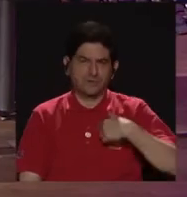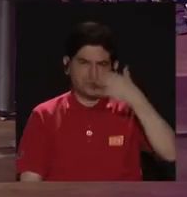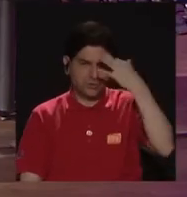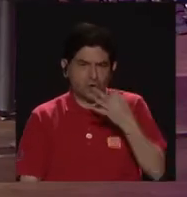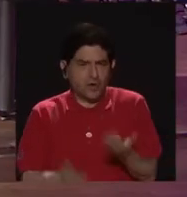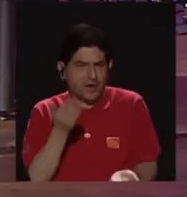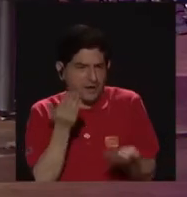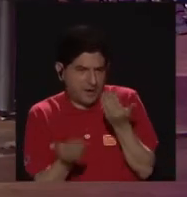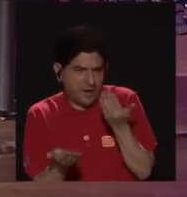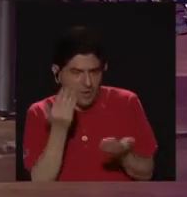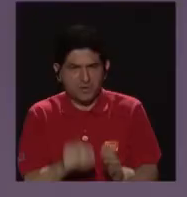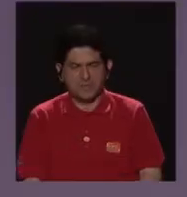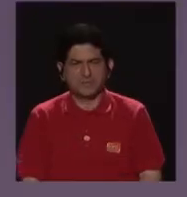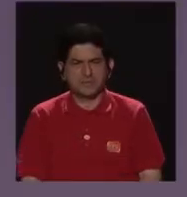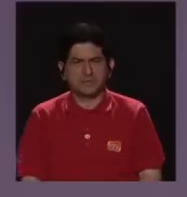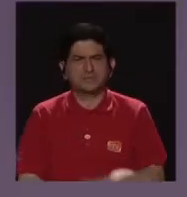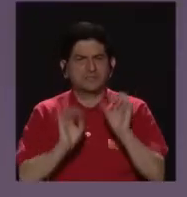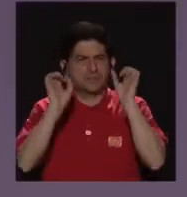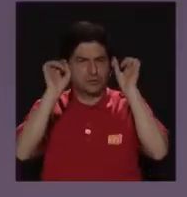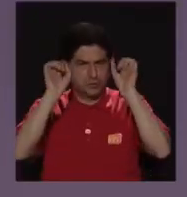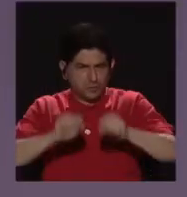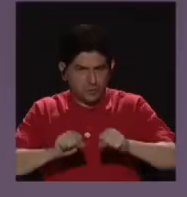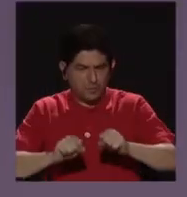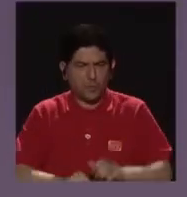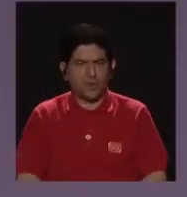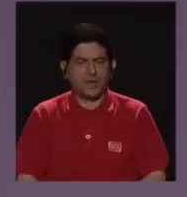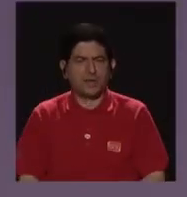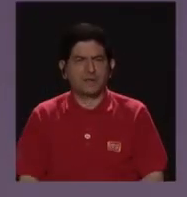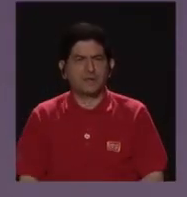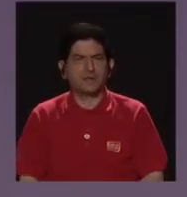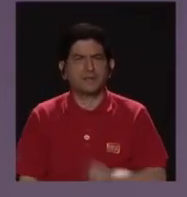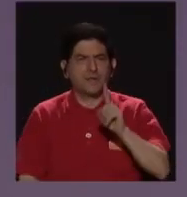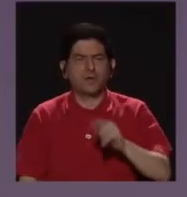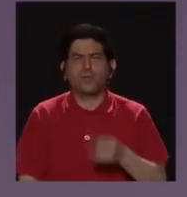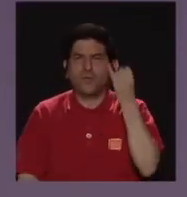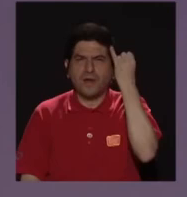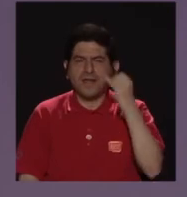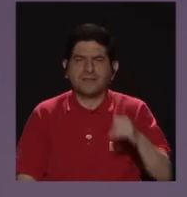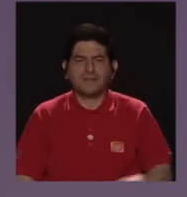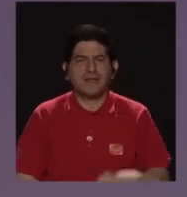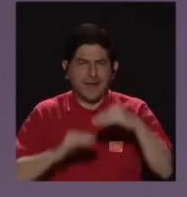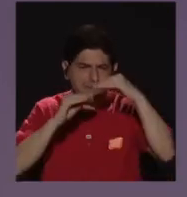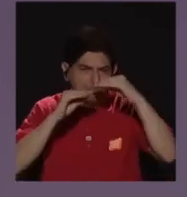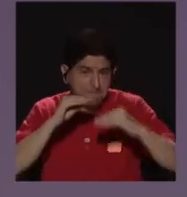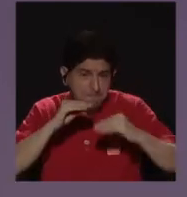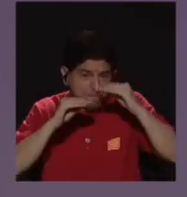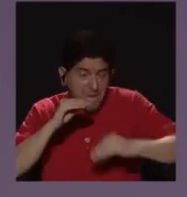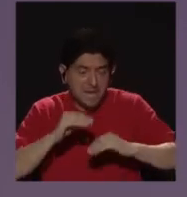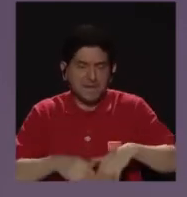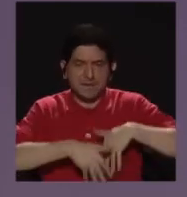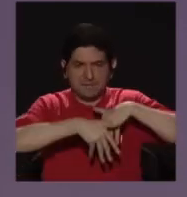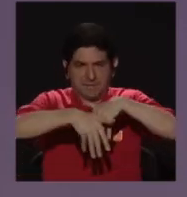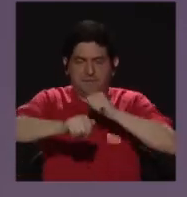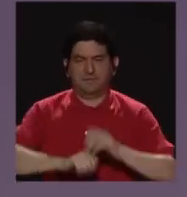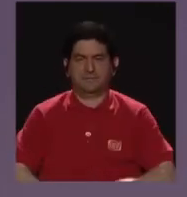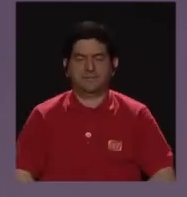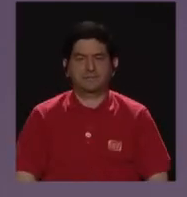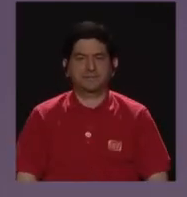de pronto lo que podría también un principio mínimo de la marcha tendría que ser utilizar